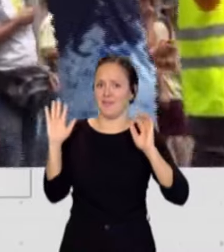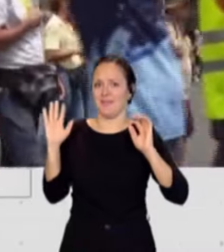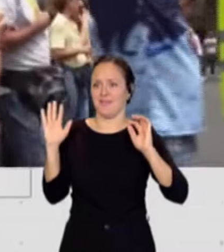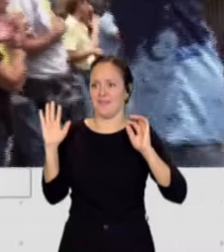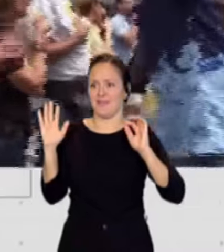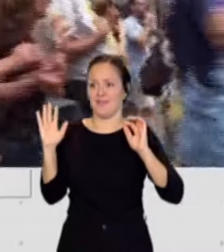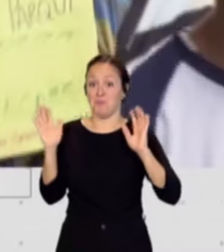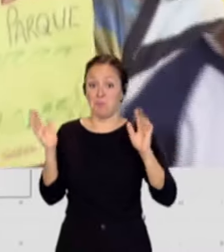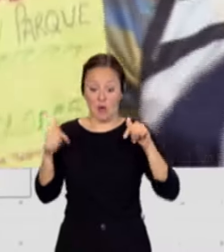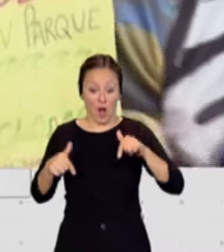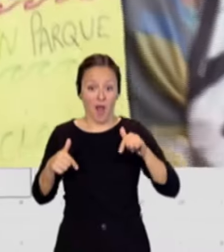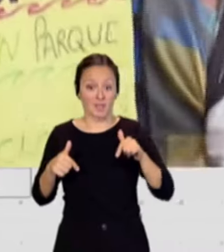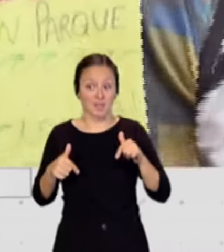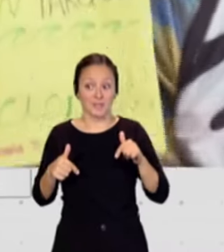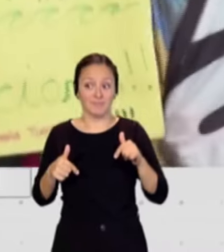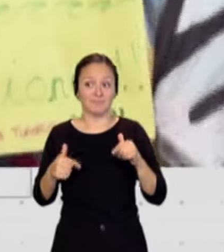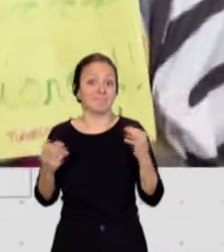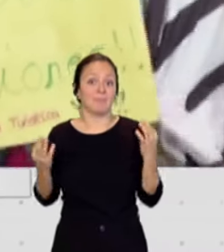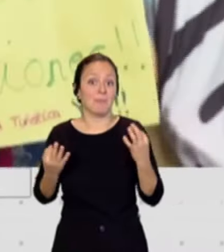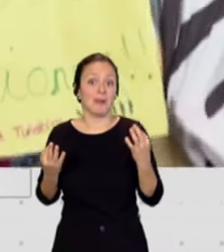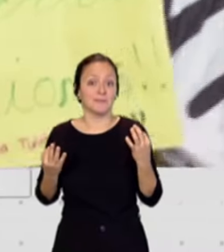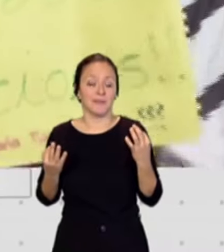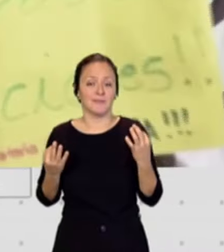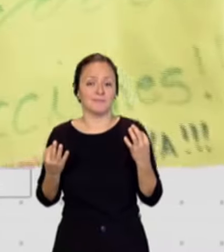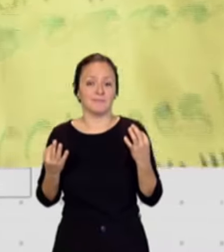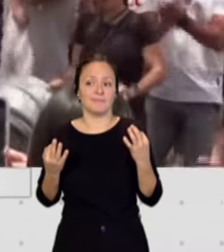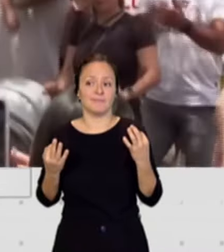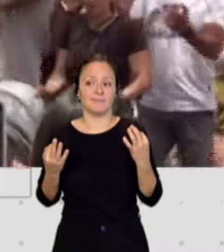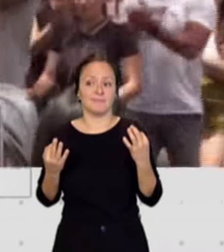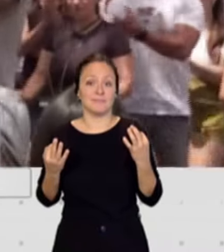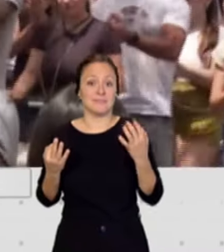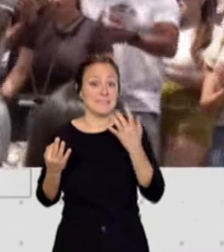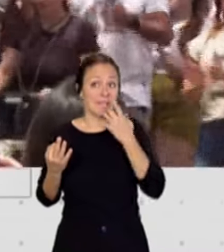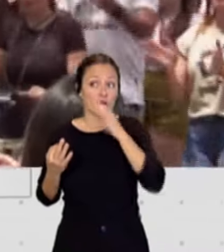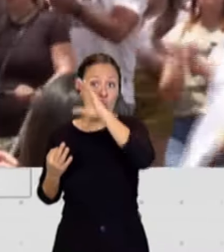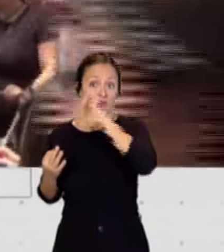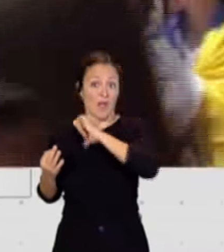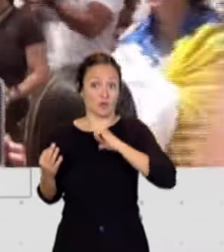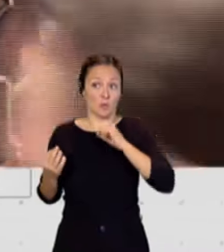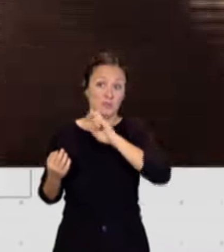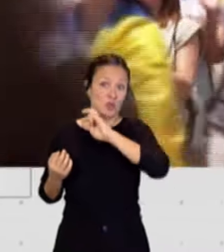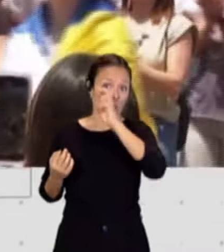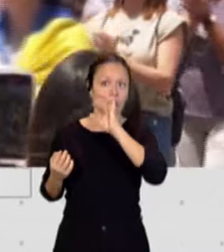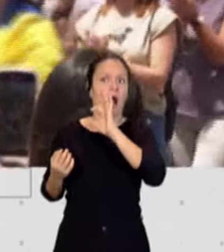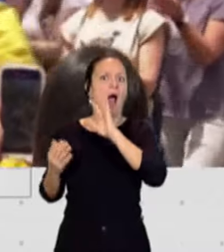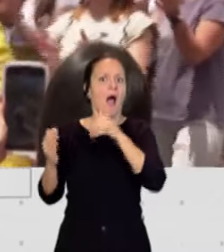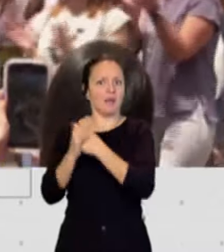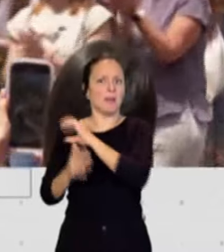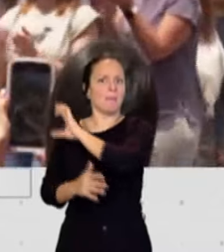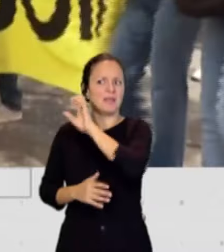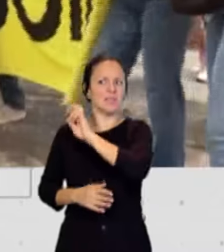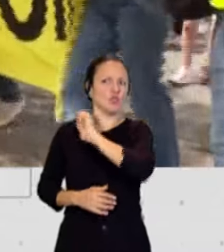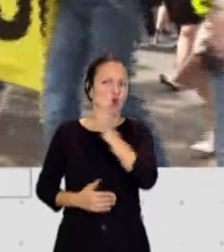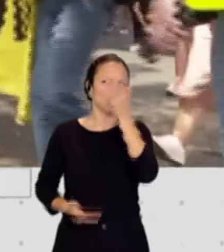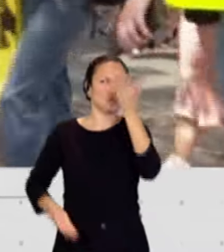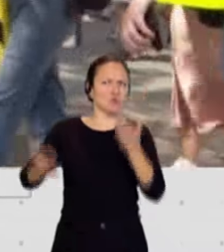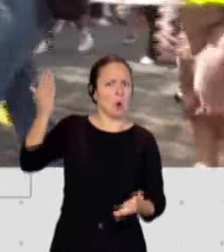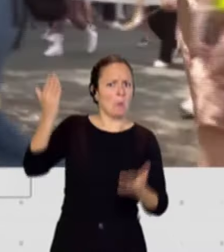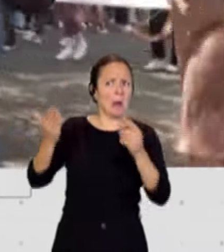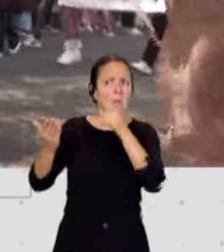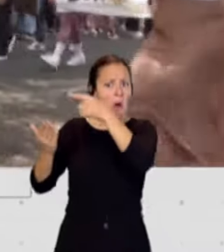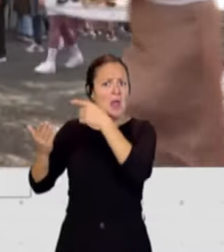deriva de comparada con con ot regiones e incluso con otros países en donde ya funciona nadie ha